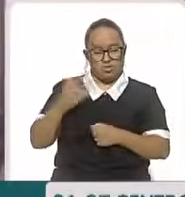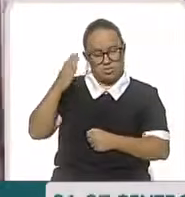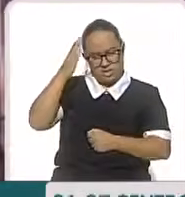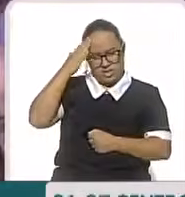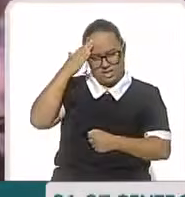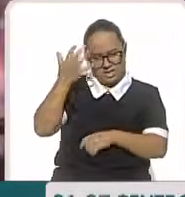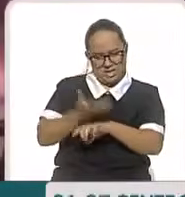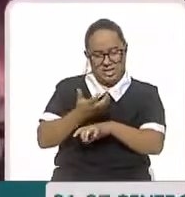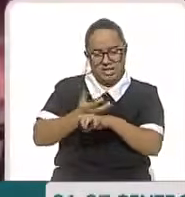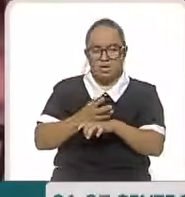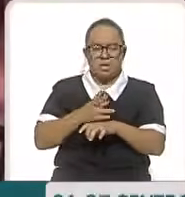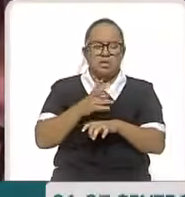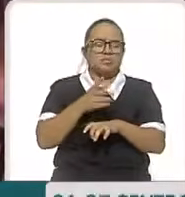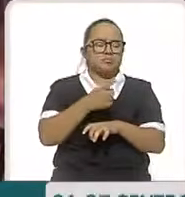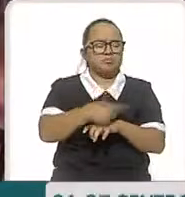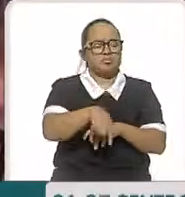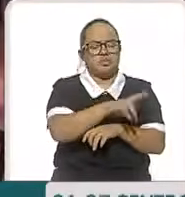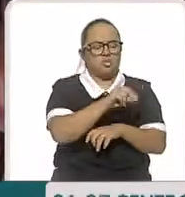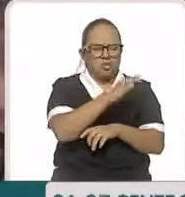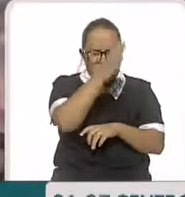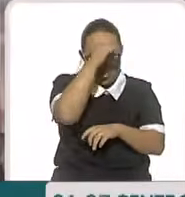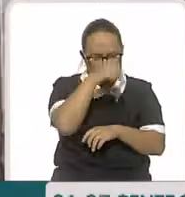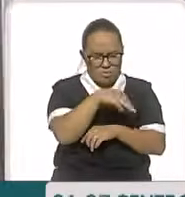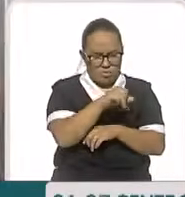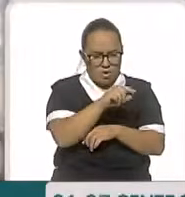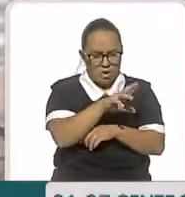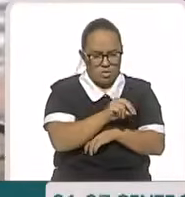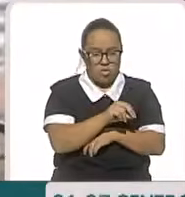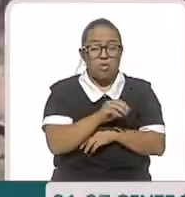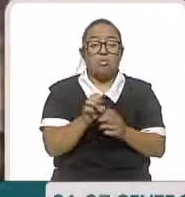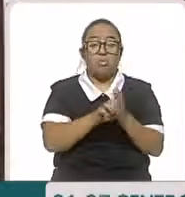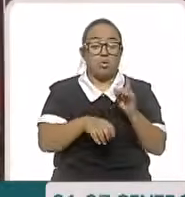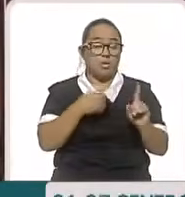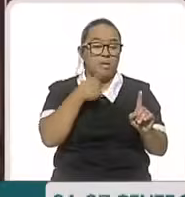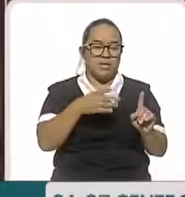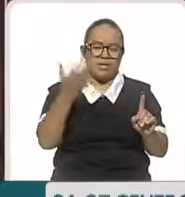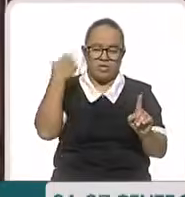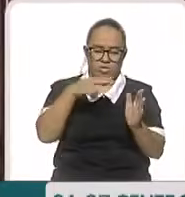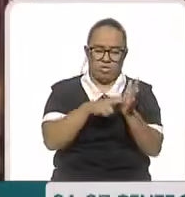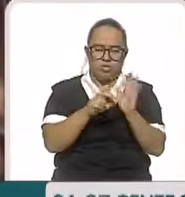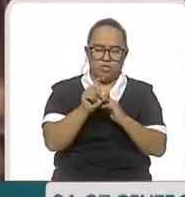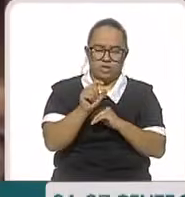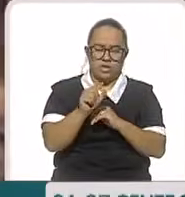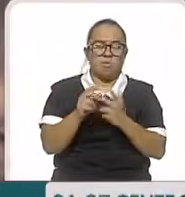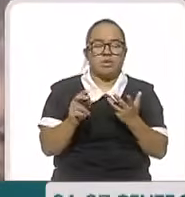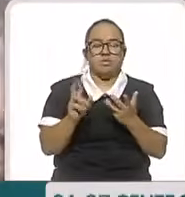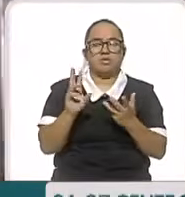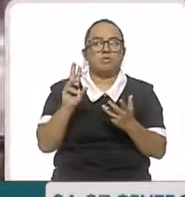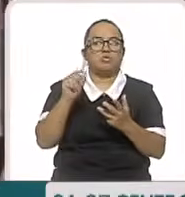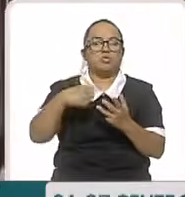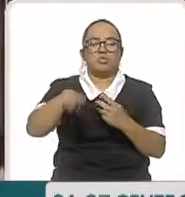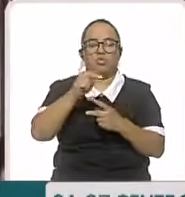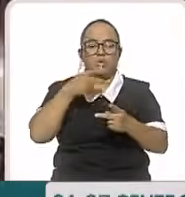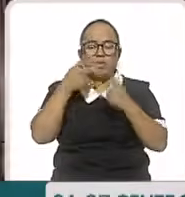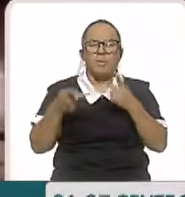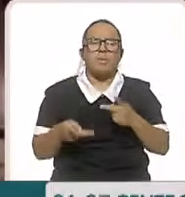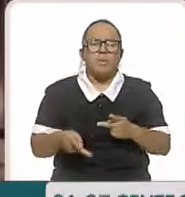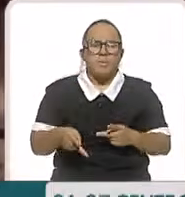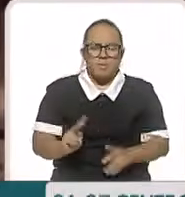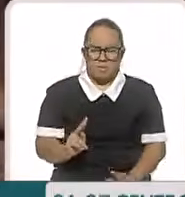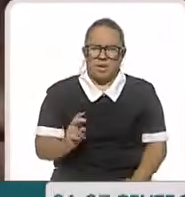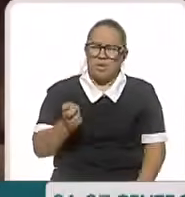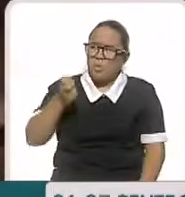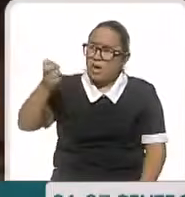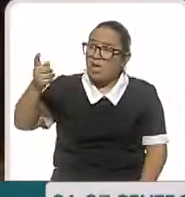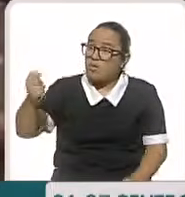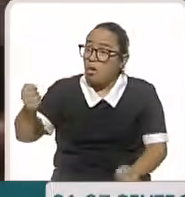Maduro y no han hablado en su defensa, incluso cuando fue acusado en 2020. Entonces, lo que están cuestionando es mucho la forma en que se realizó